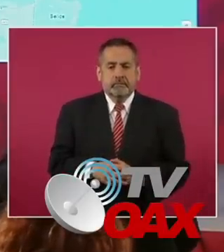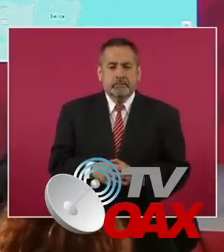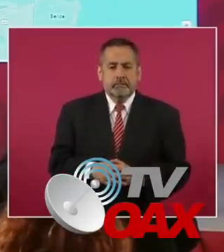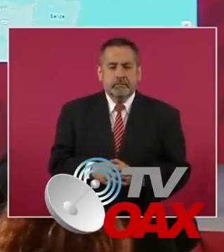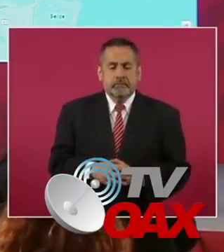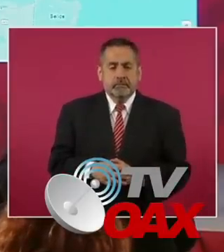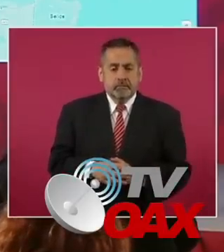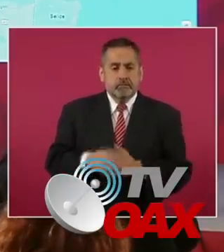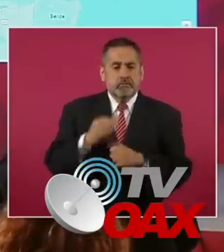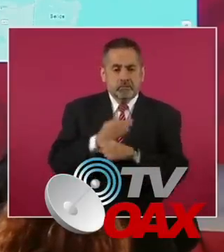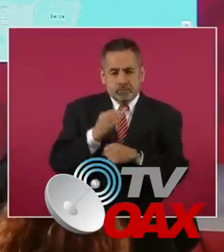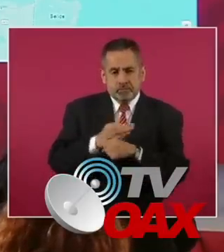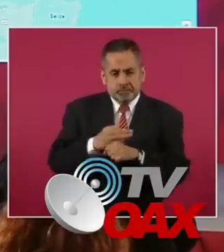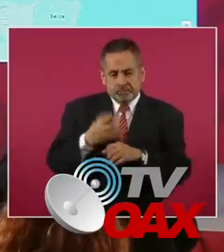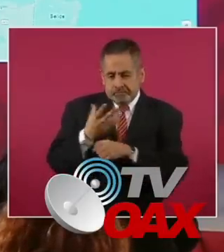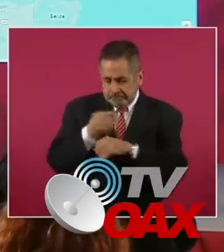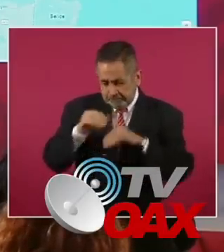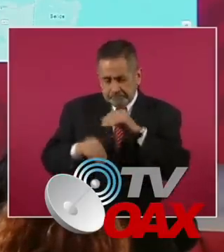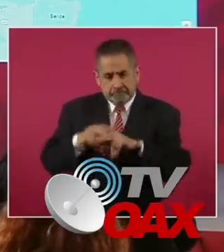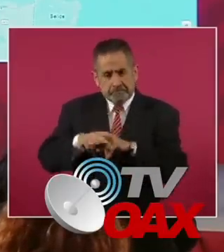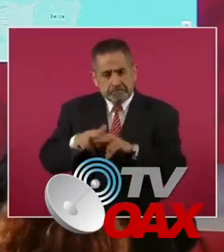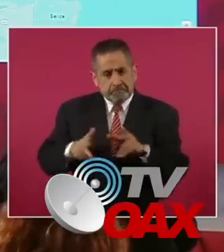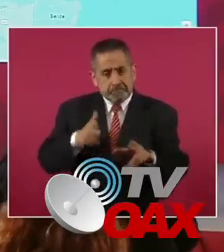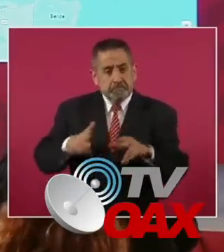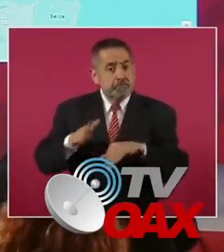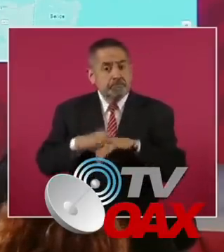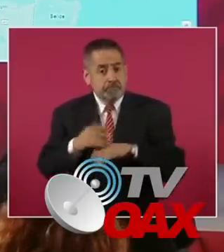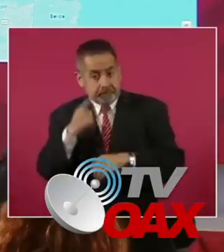la vía, porque acá,